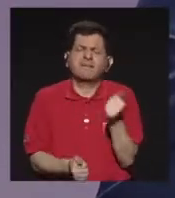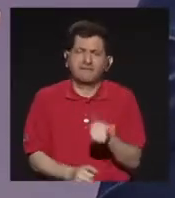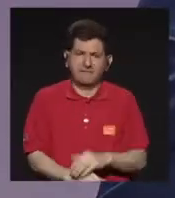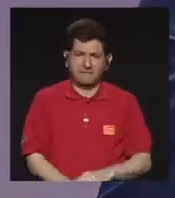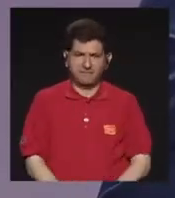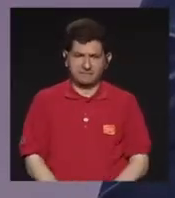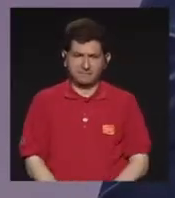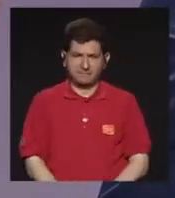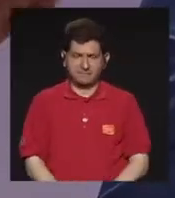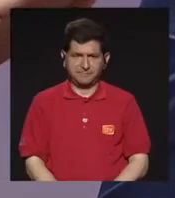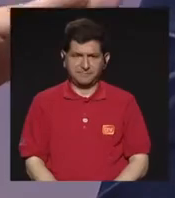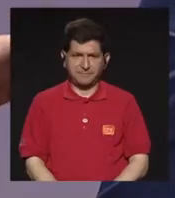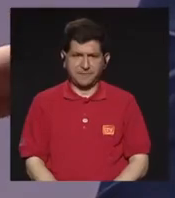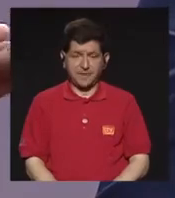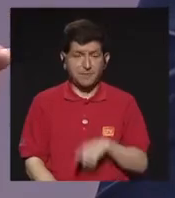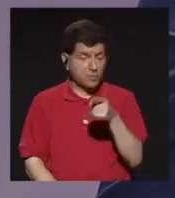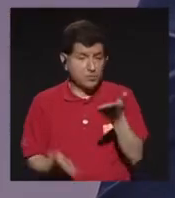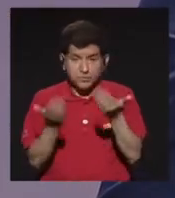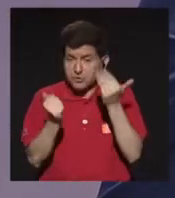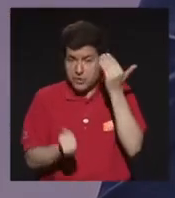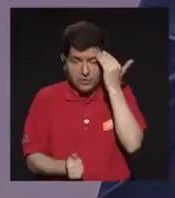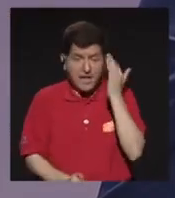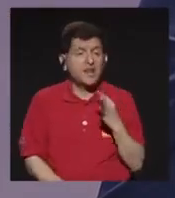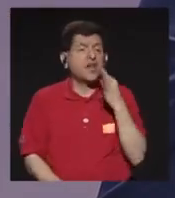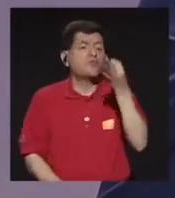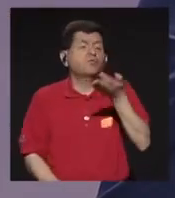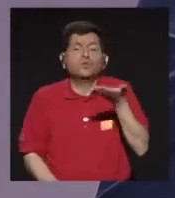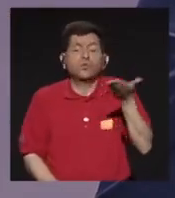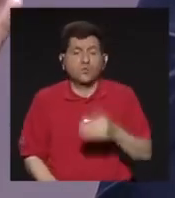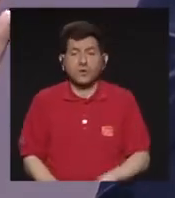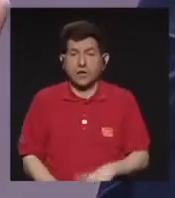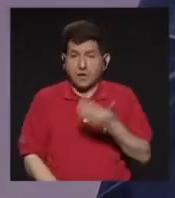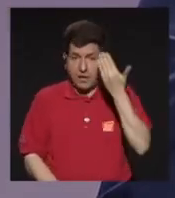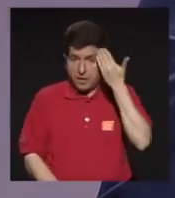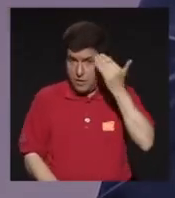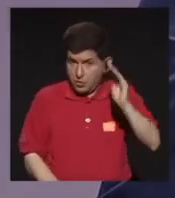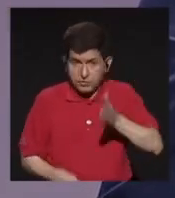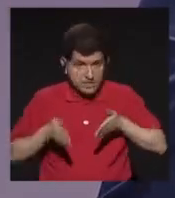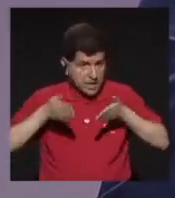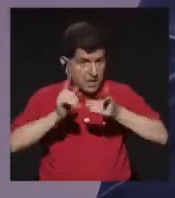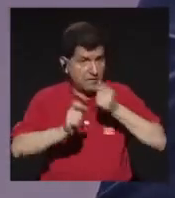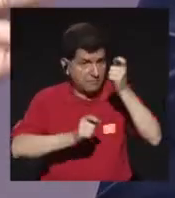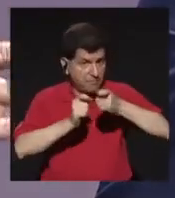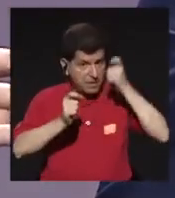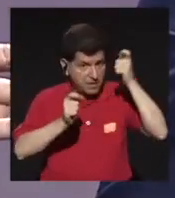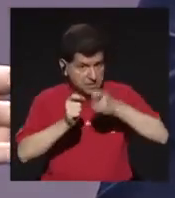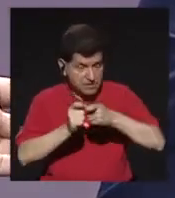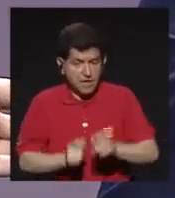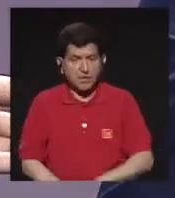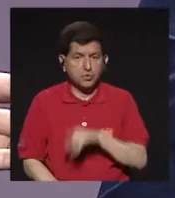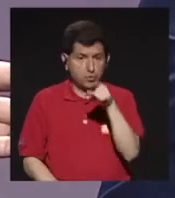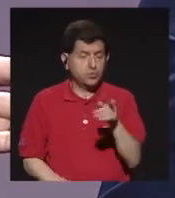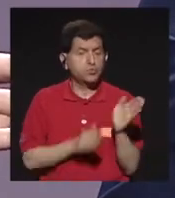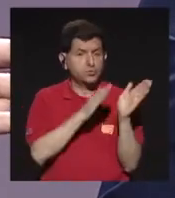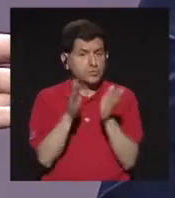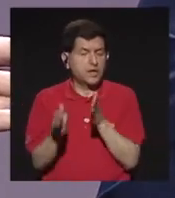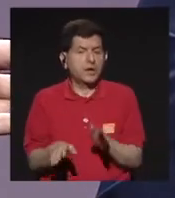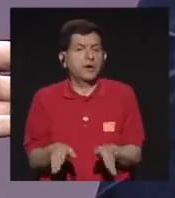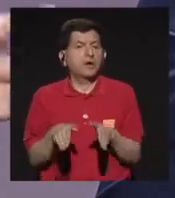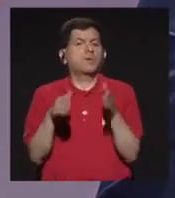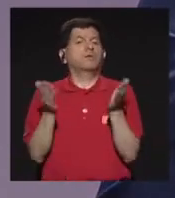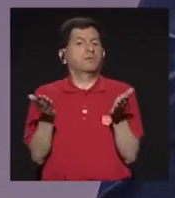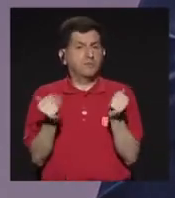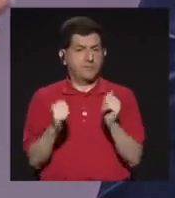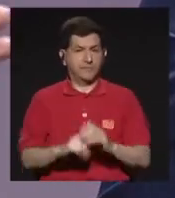Porque usted no sabe a dónde quiere llegar, usted no sabe cuál es el camino a recorrer ¿Y para qué tiene que prepararse por eso, para